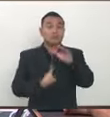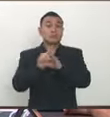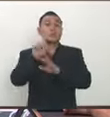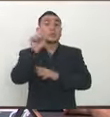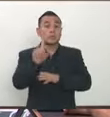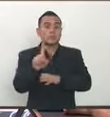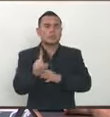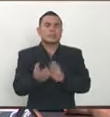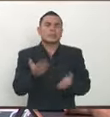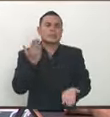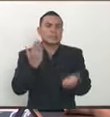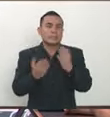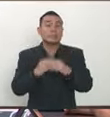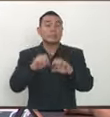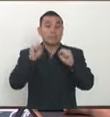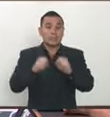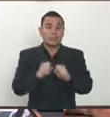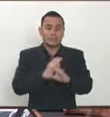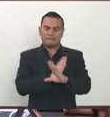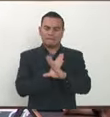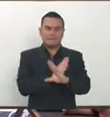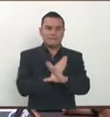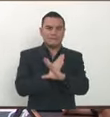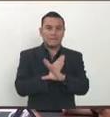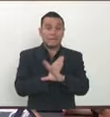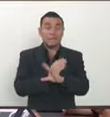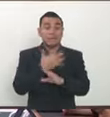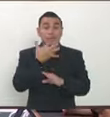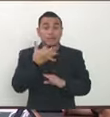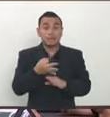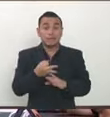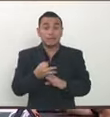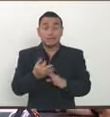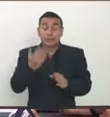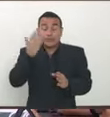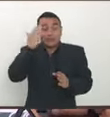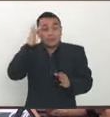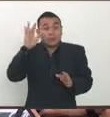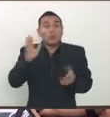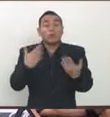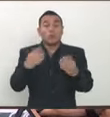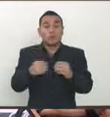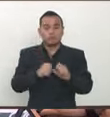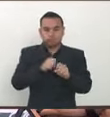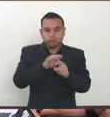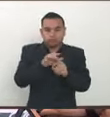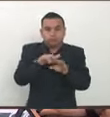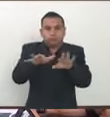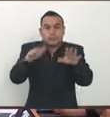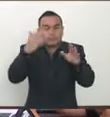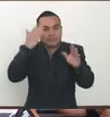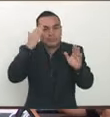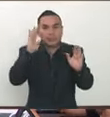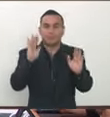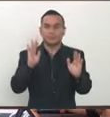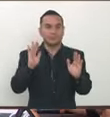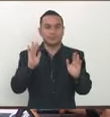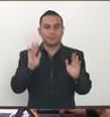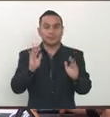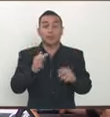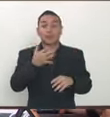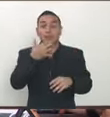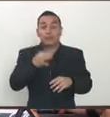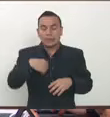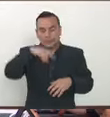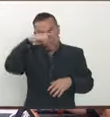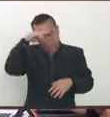2, 5, 10, pero no, sabemos cómo es la progresión, lo hemos visto en otros países, no queremos pecar de ingenuos, vamos a trabajar para